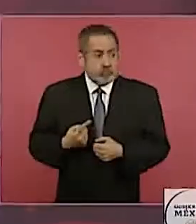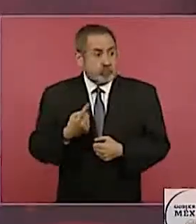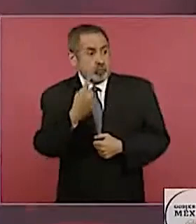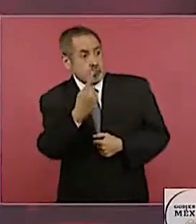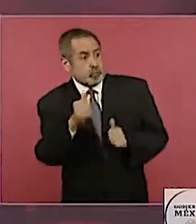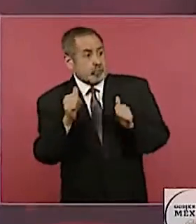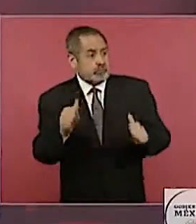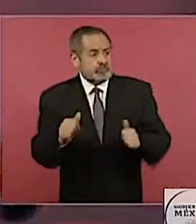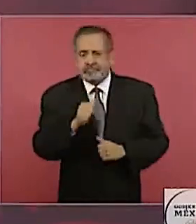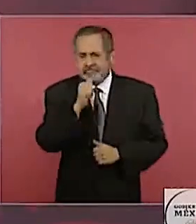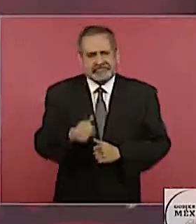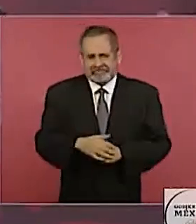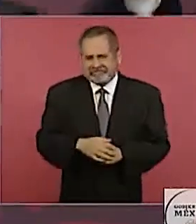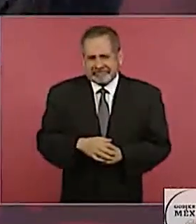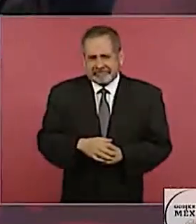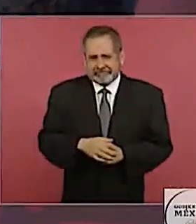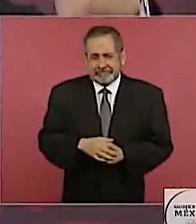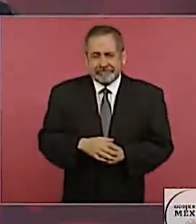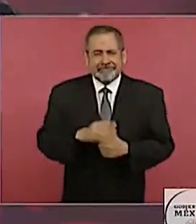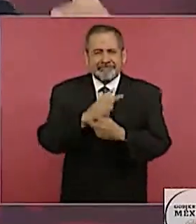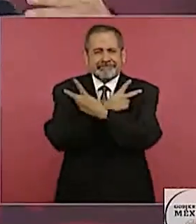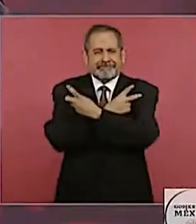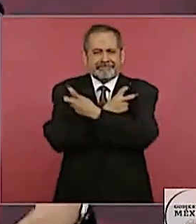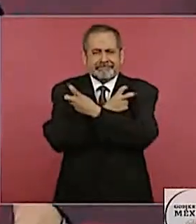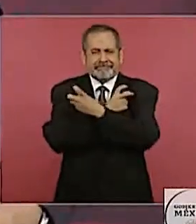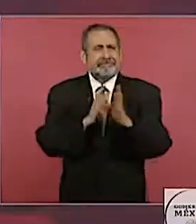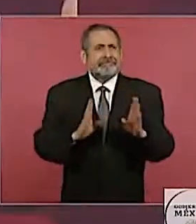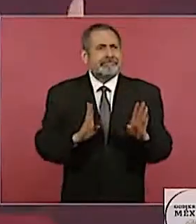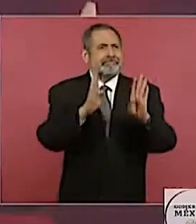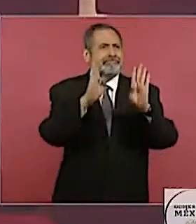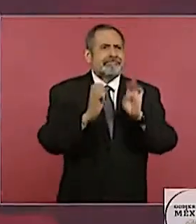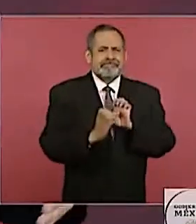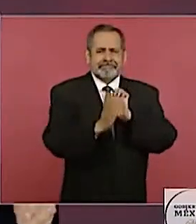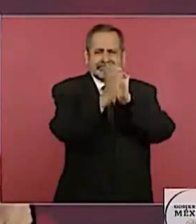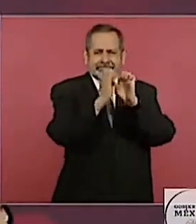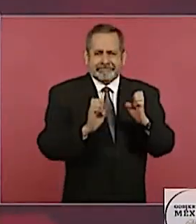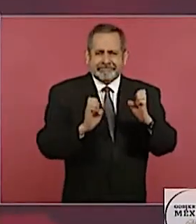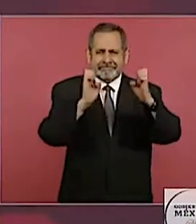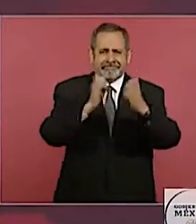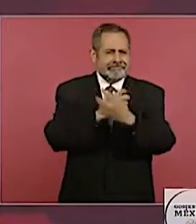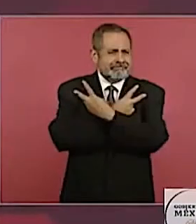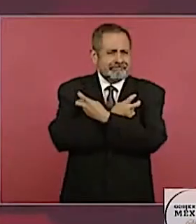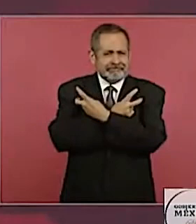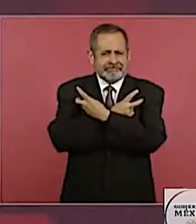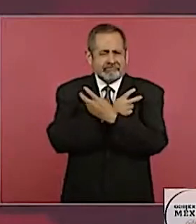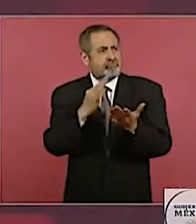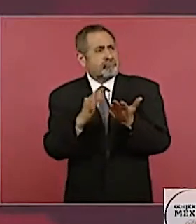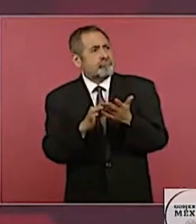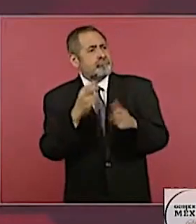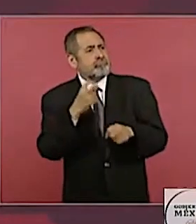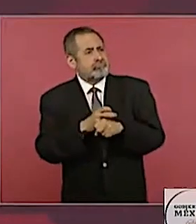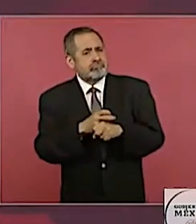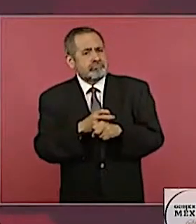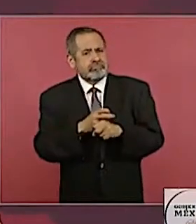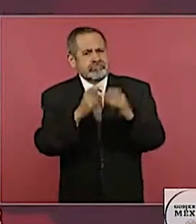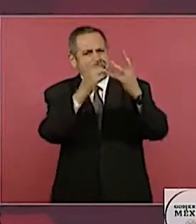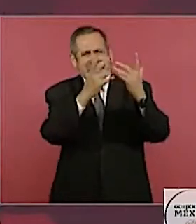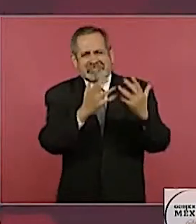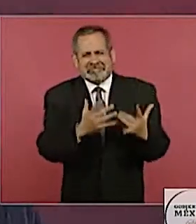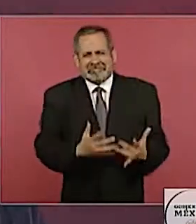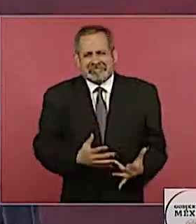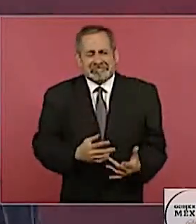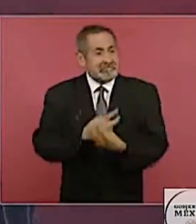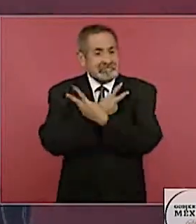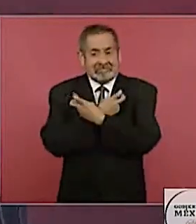afectación quedaron las estructuras de concreto o de acero pero